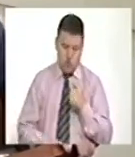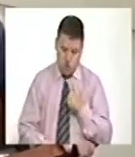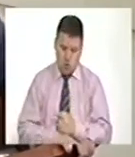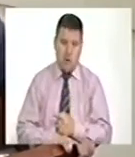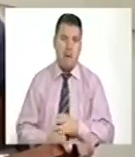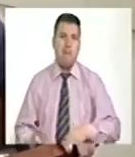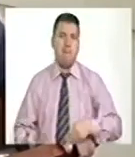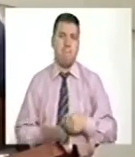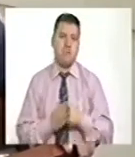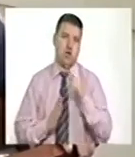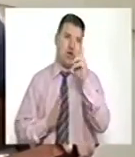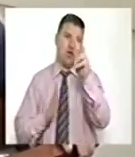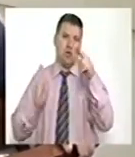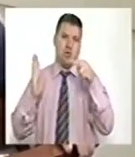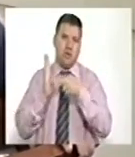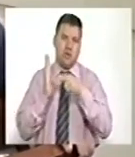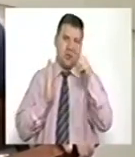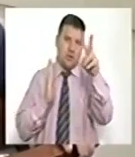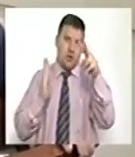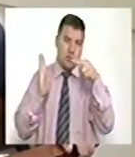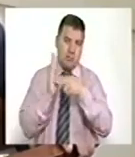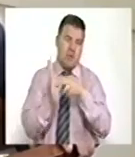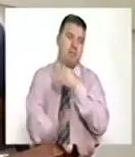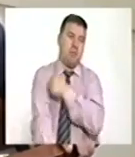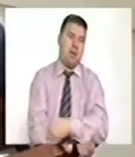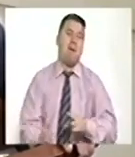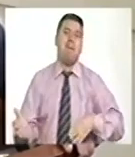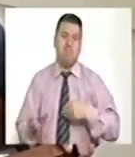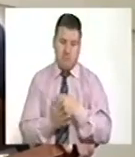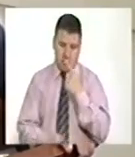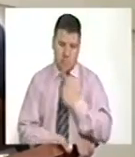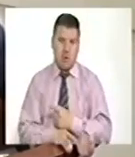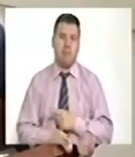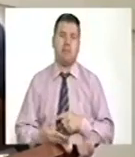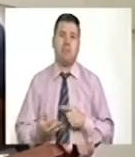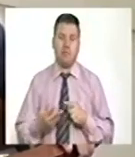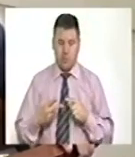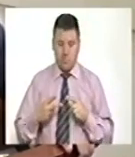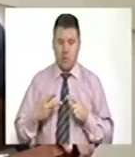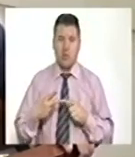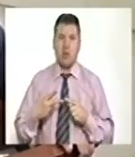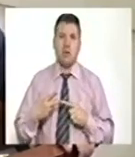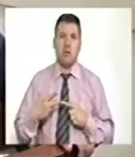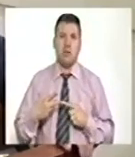efectivamente pagó 2.000 millones de pesos. Dos,